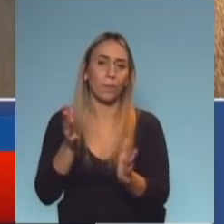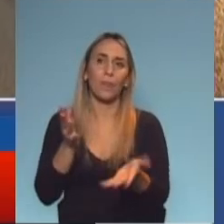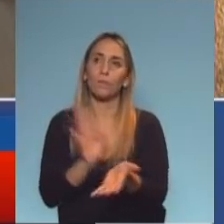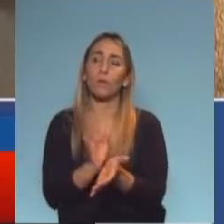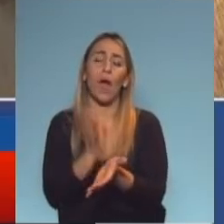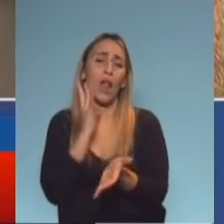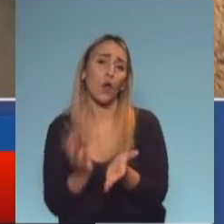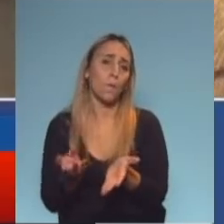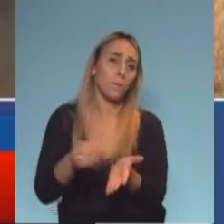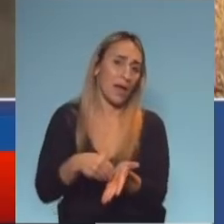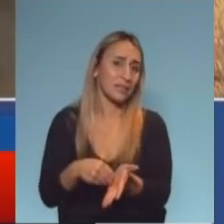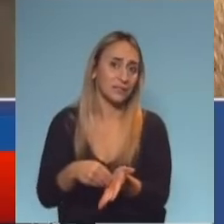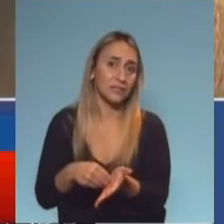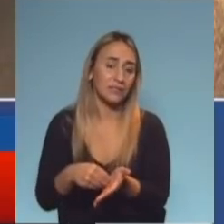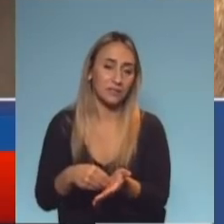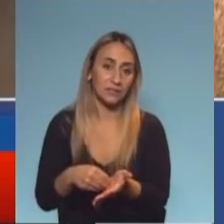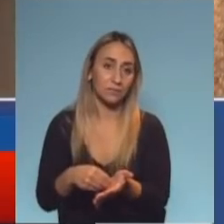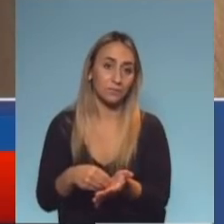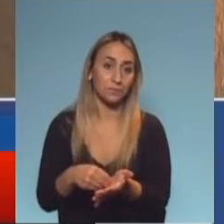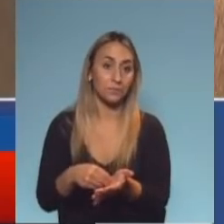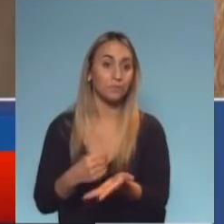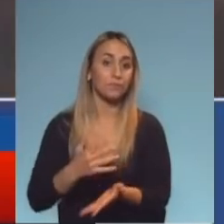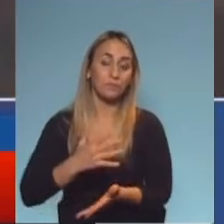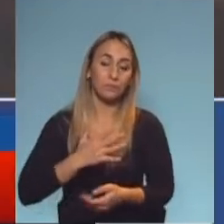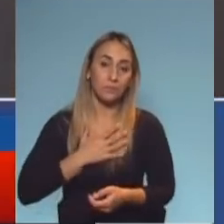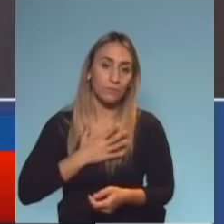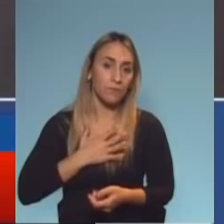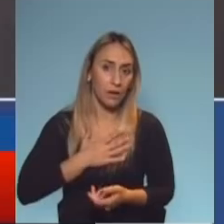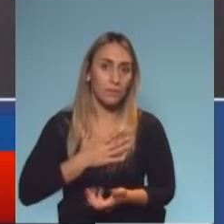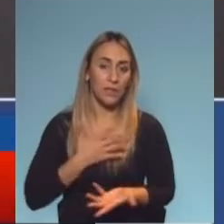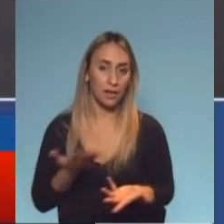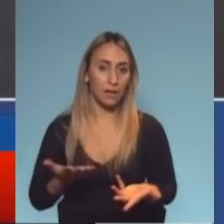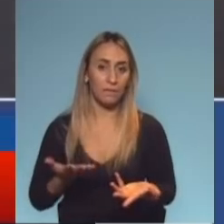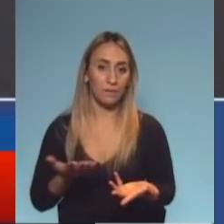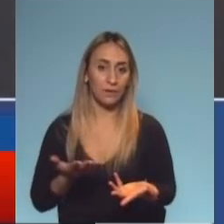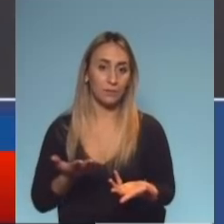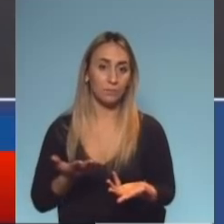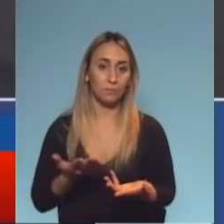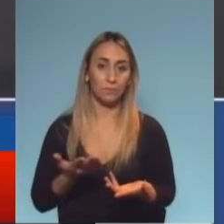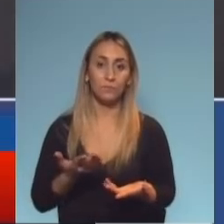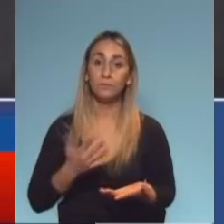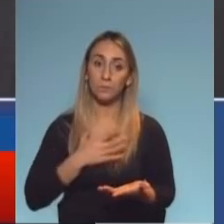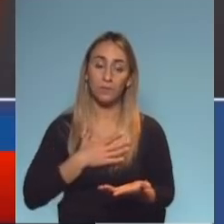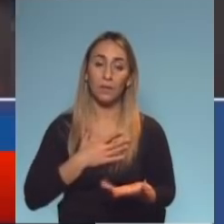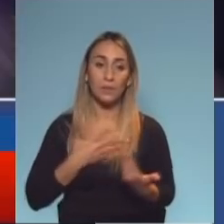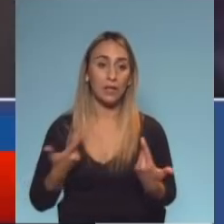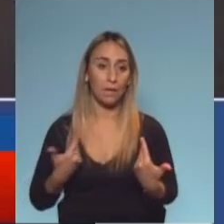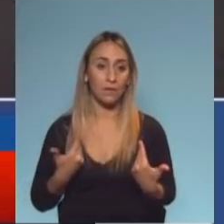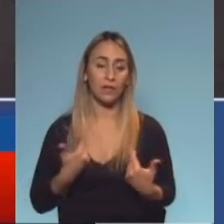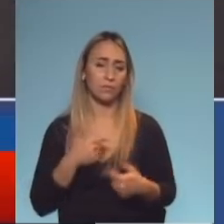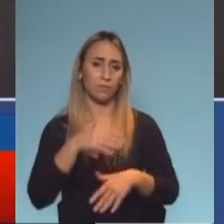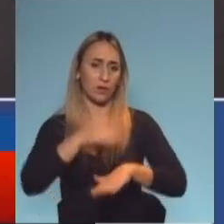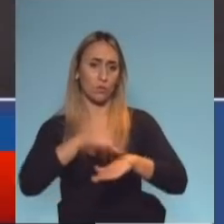más que tenemos que lamentablemente está en nombre de la organización